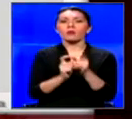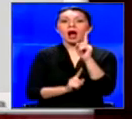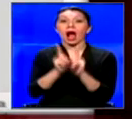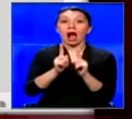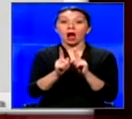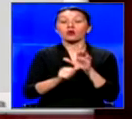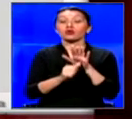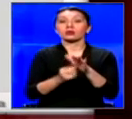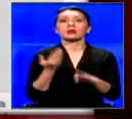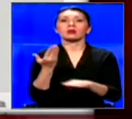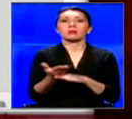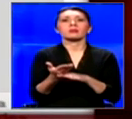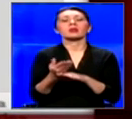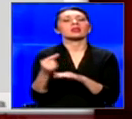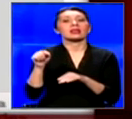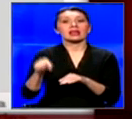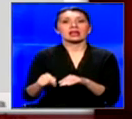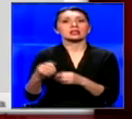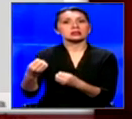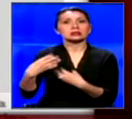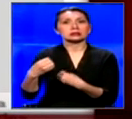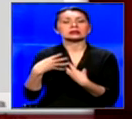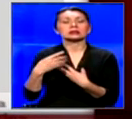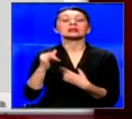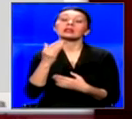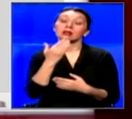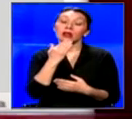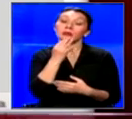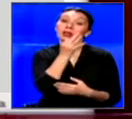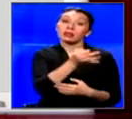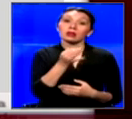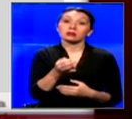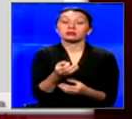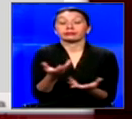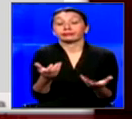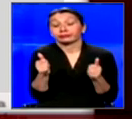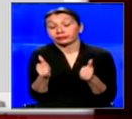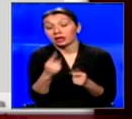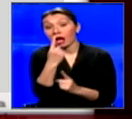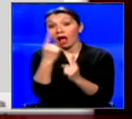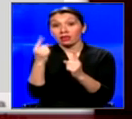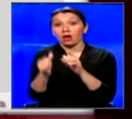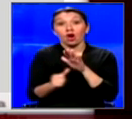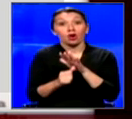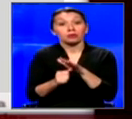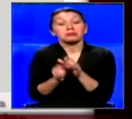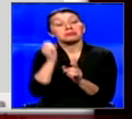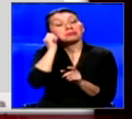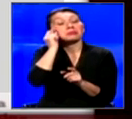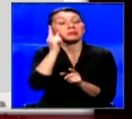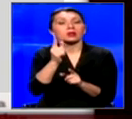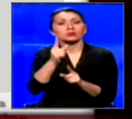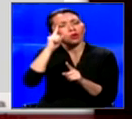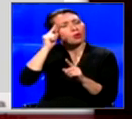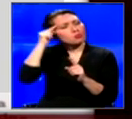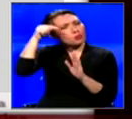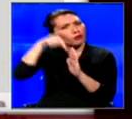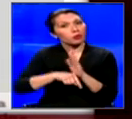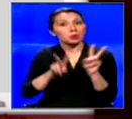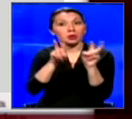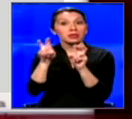concejales pidieron, solicitaron esta capacitación e indica, y bueno, cada concejal tendrá sus razones para profundizar algunos